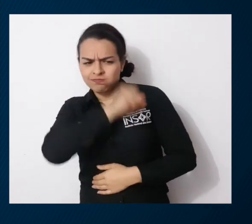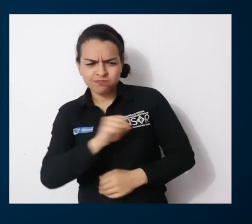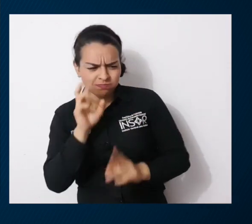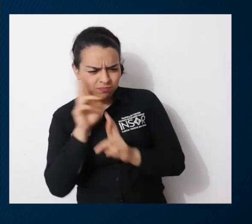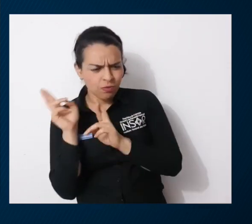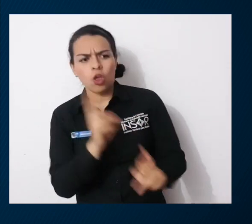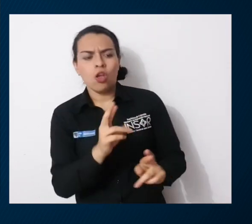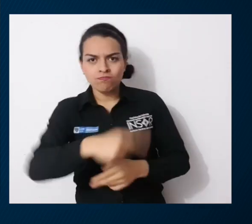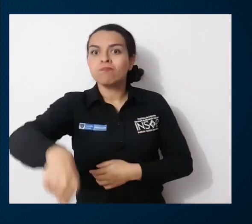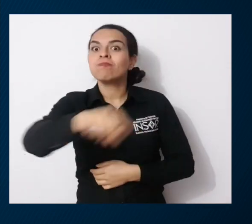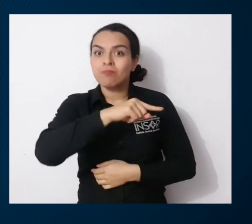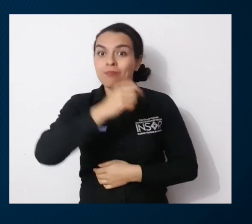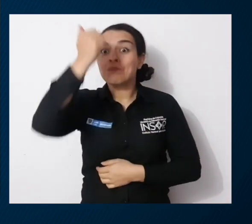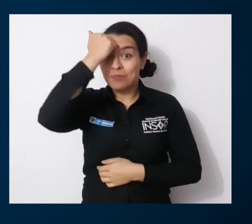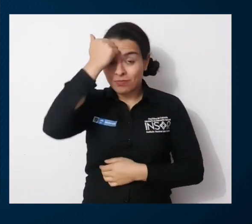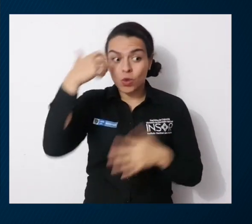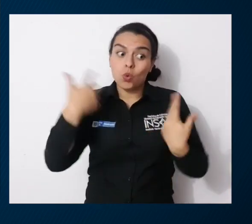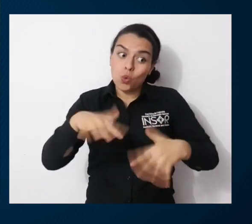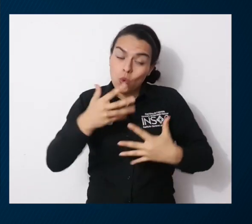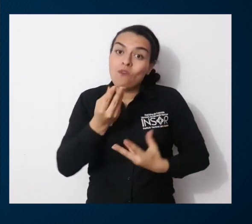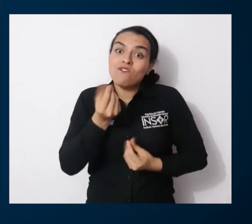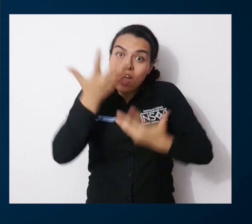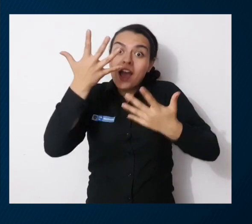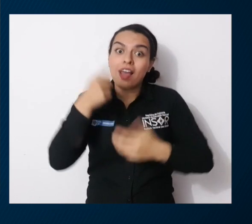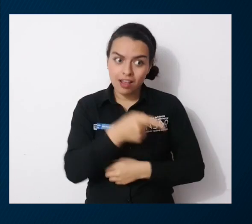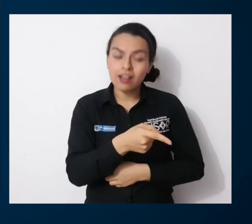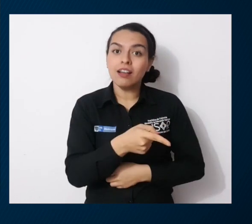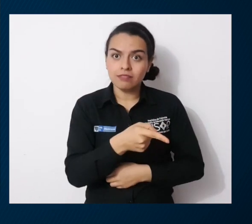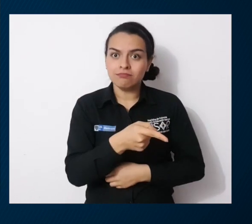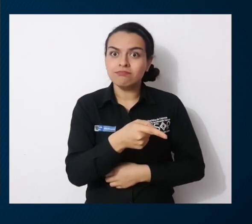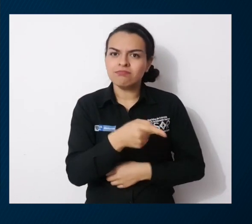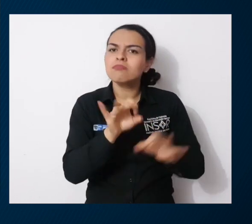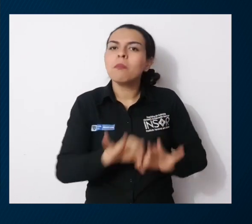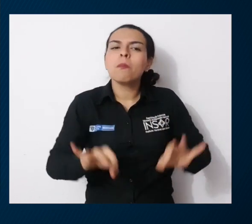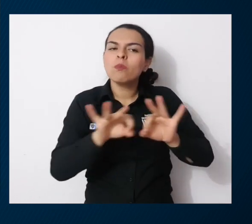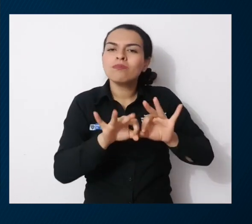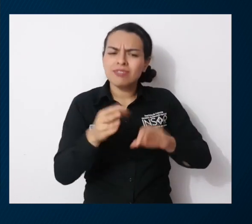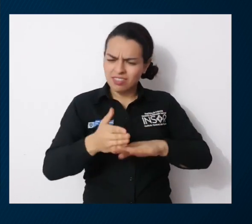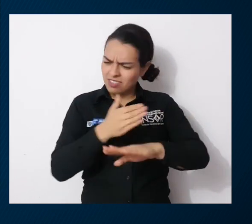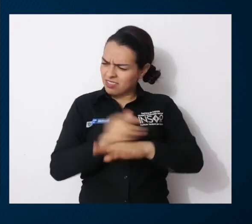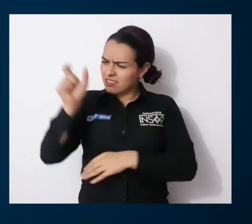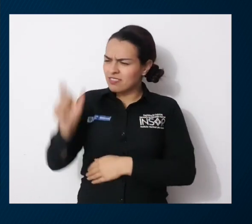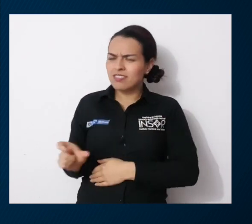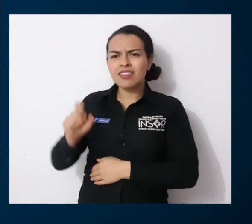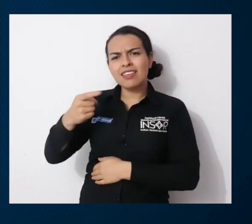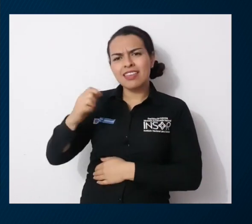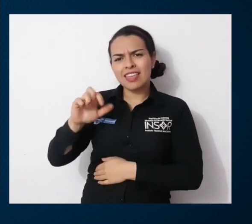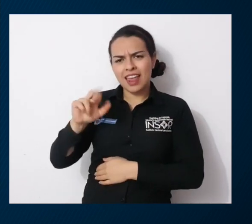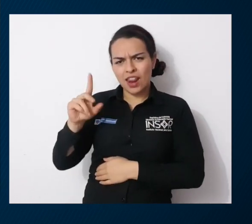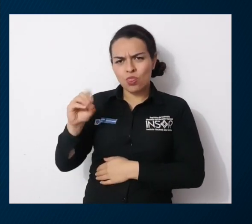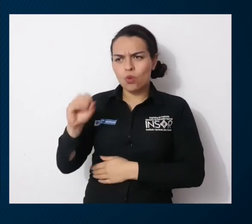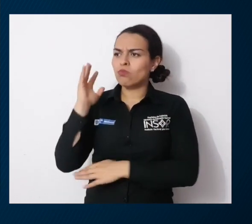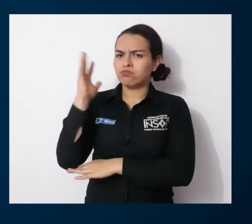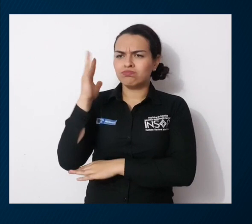tenemos los saberes fundamentales y que nos hace falta es algo que escuché en una intervención de Gerardo Seita y de